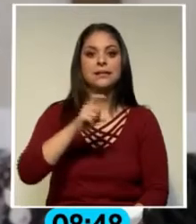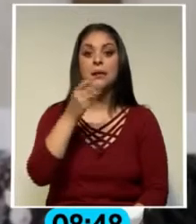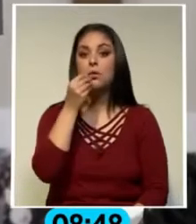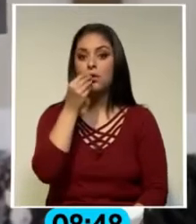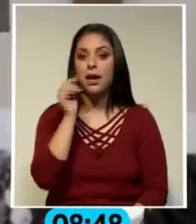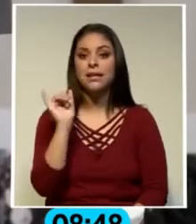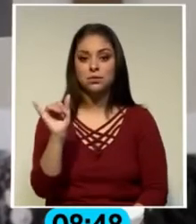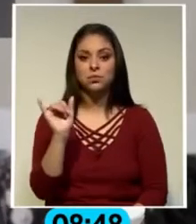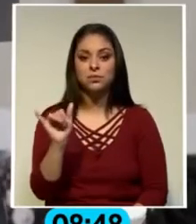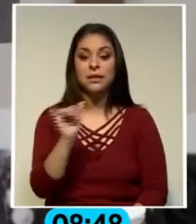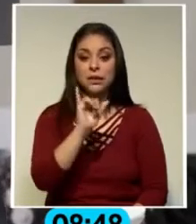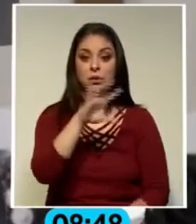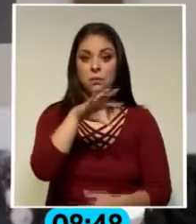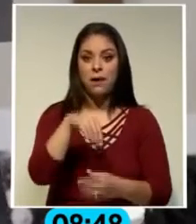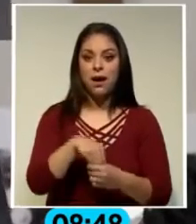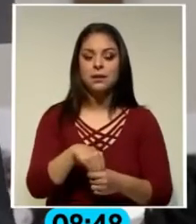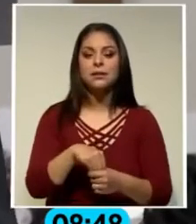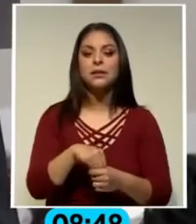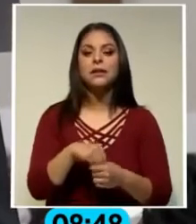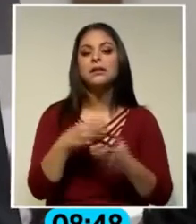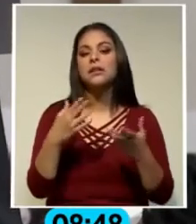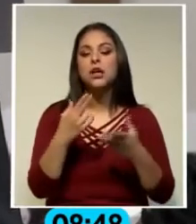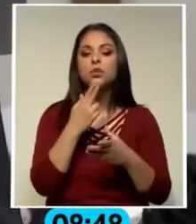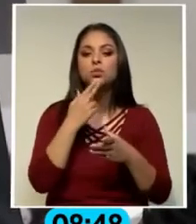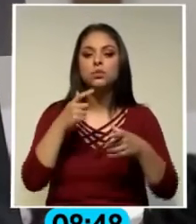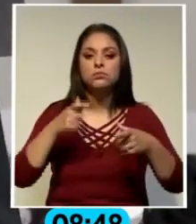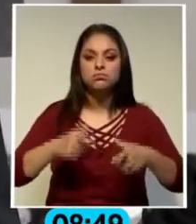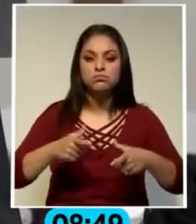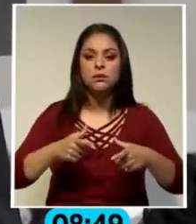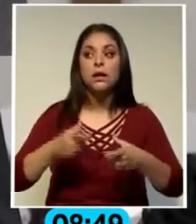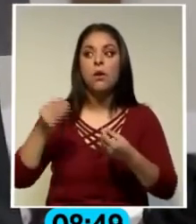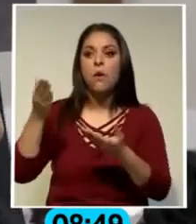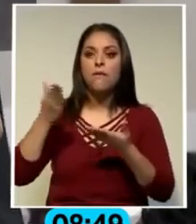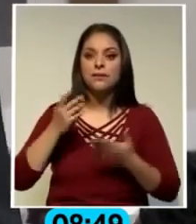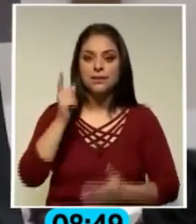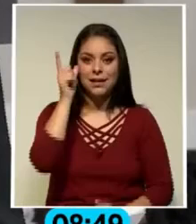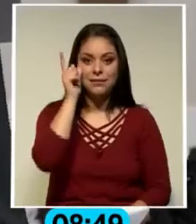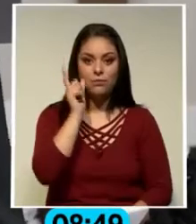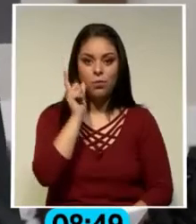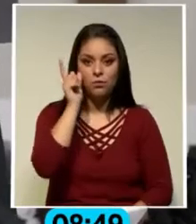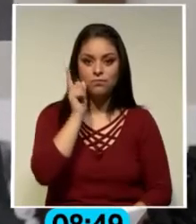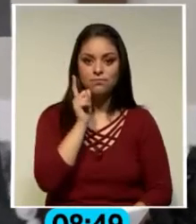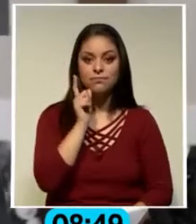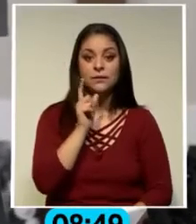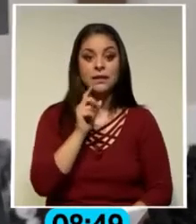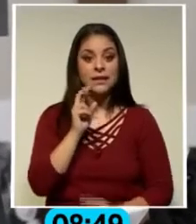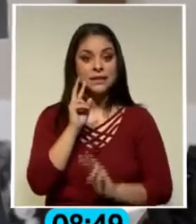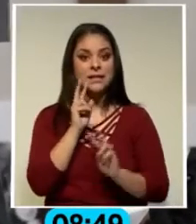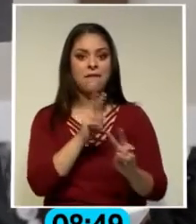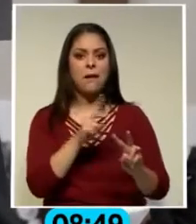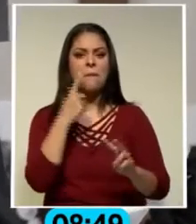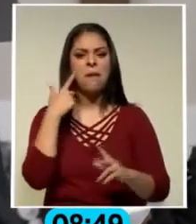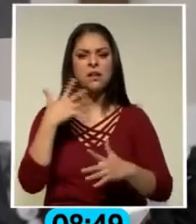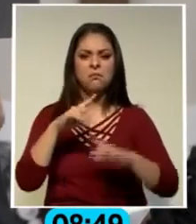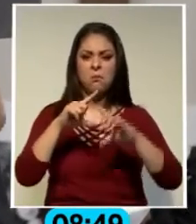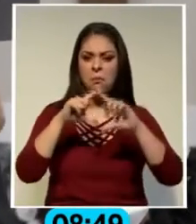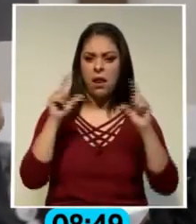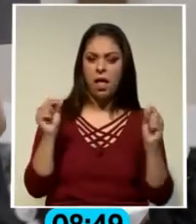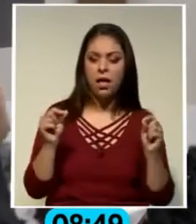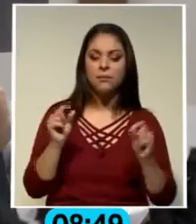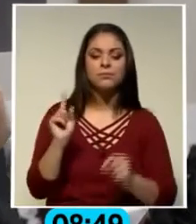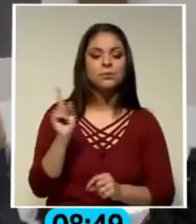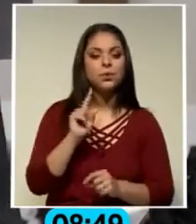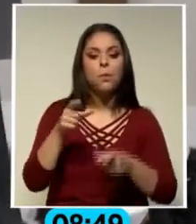probarlo. Forma parte de la repostería que nos ofrecen los limonenses. A simple vista solo parece una empanada, pero